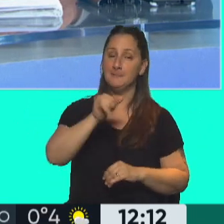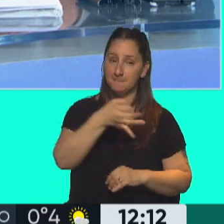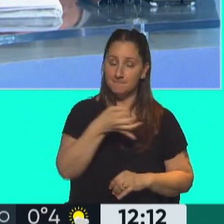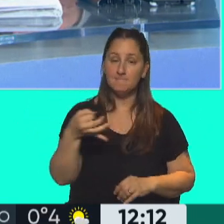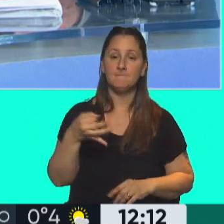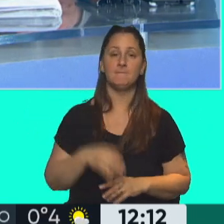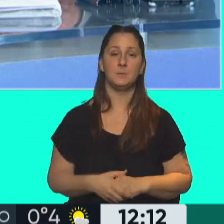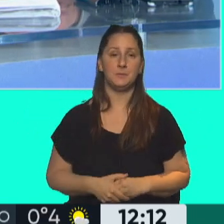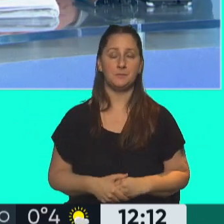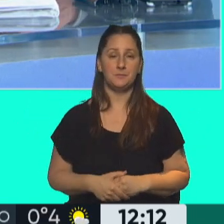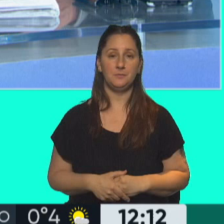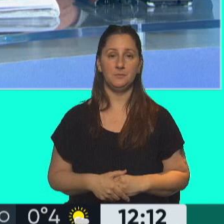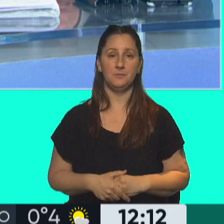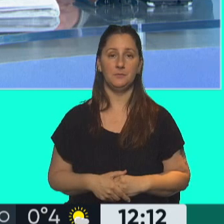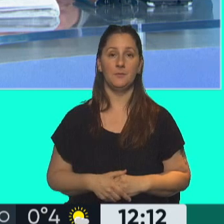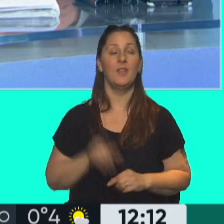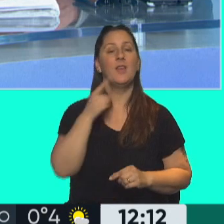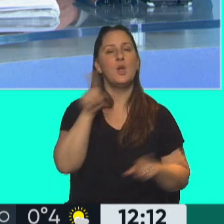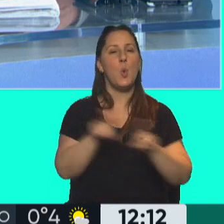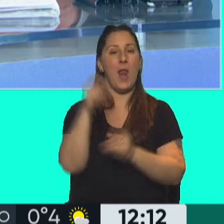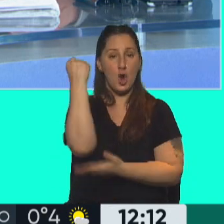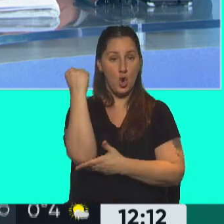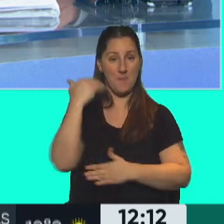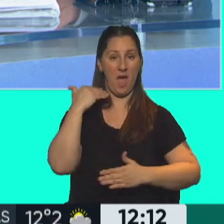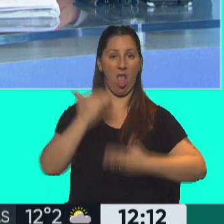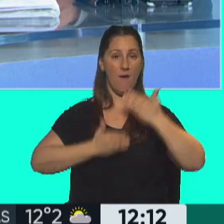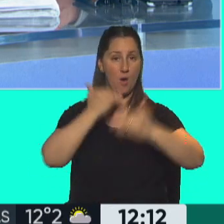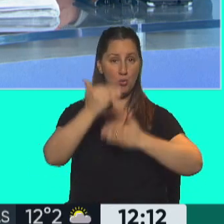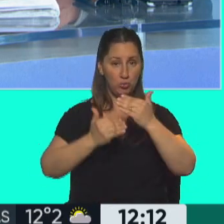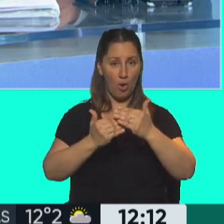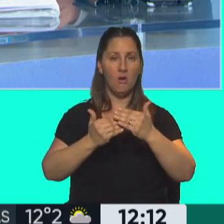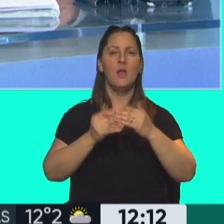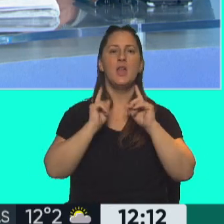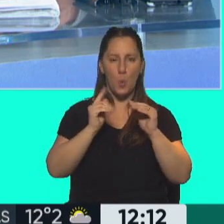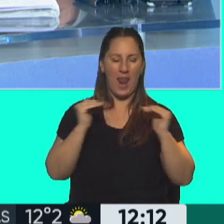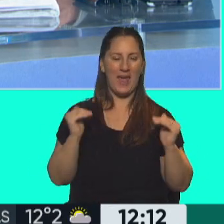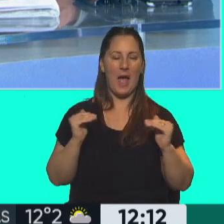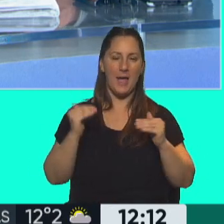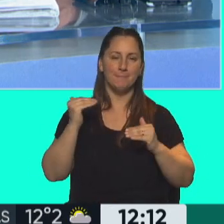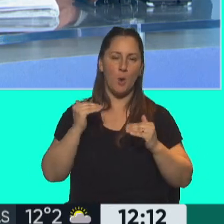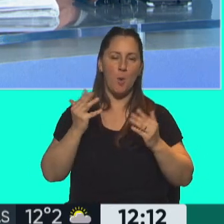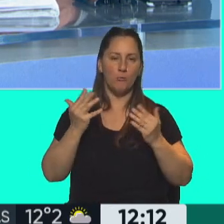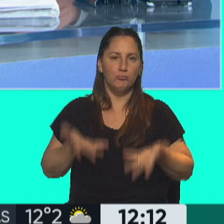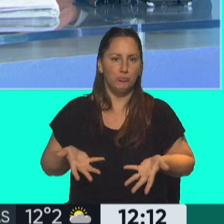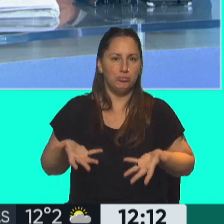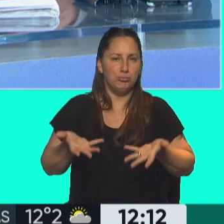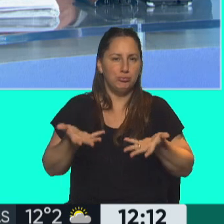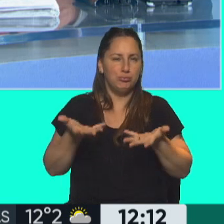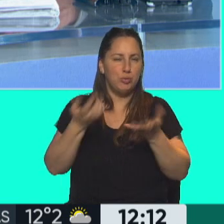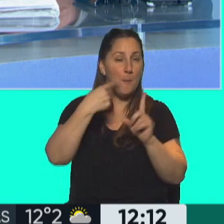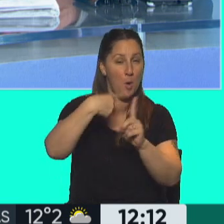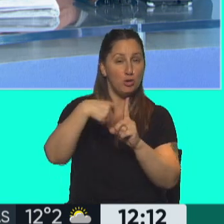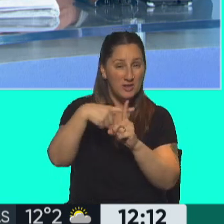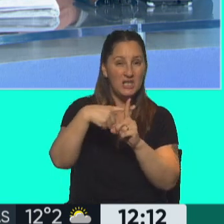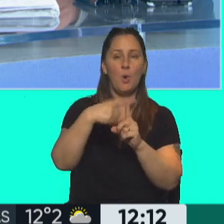Que evidentemente la evolución de la economía, aunque haya crecimiento, aunque se den algunos indicadores favorables